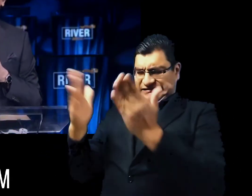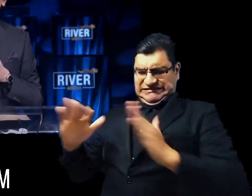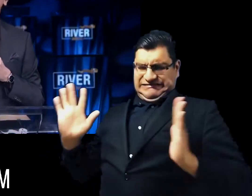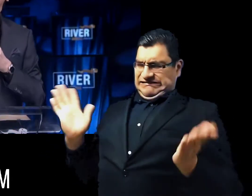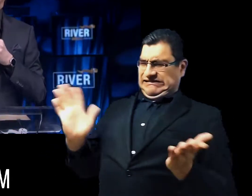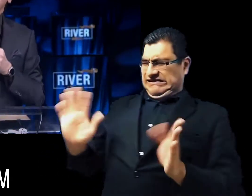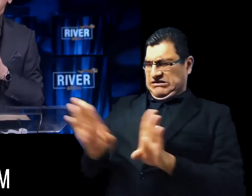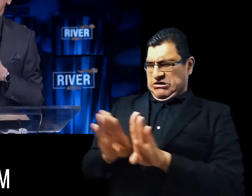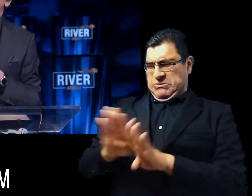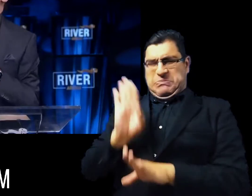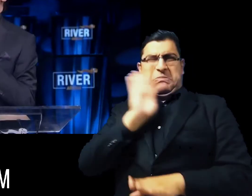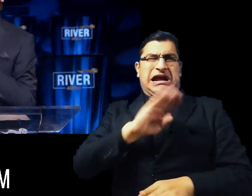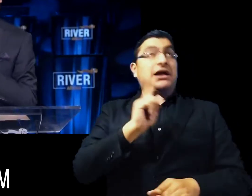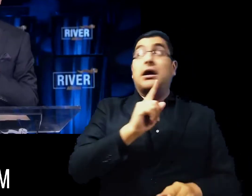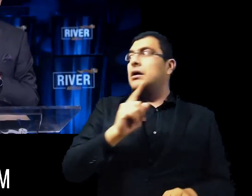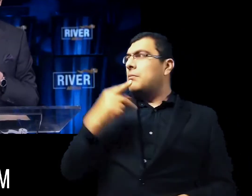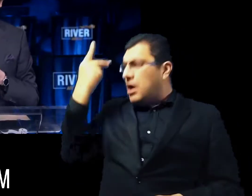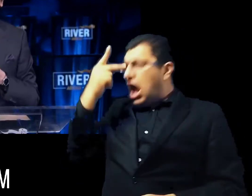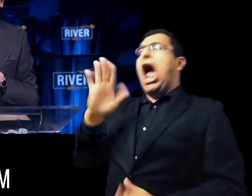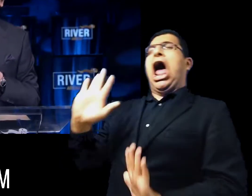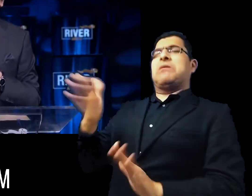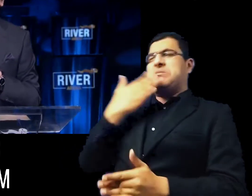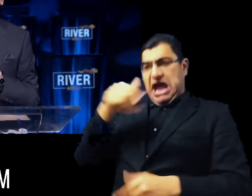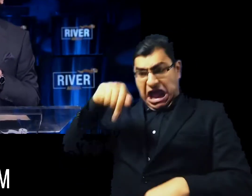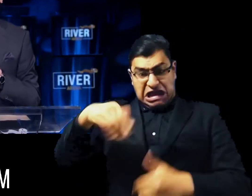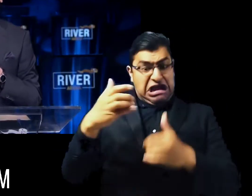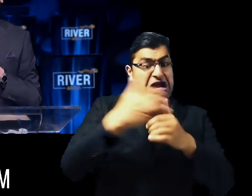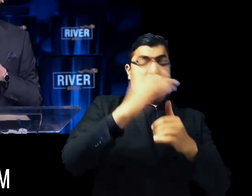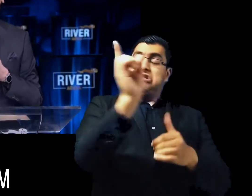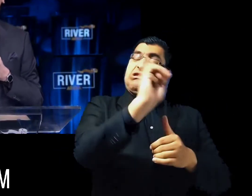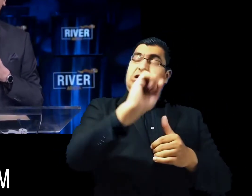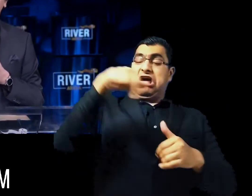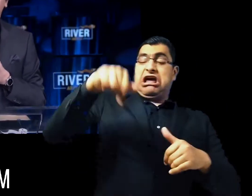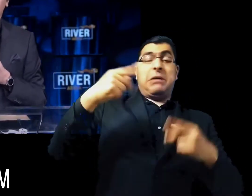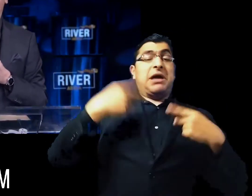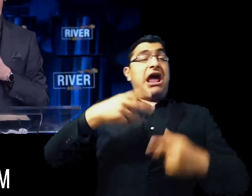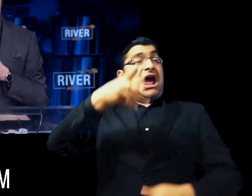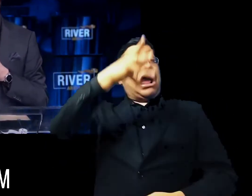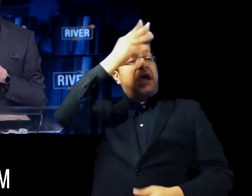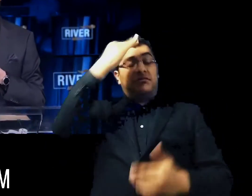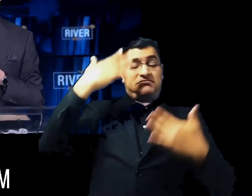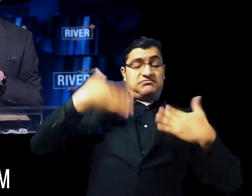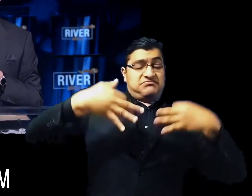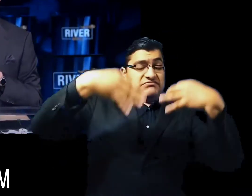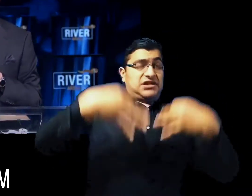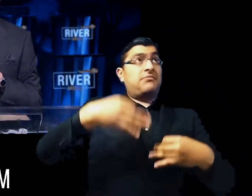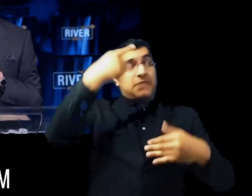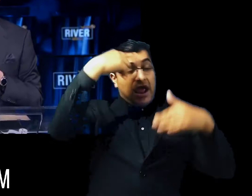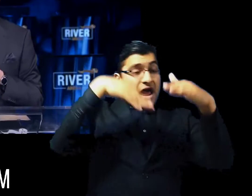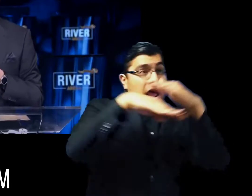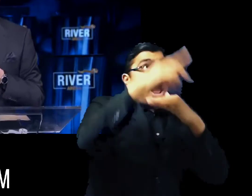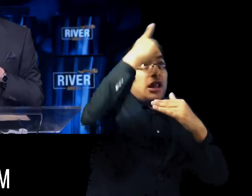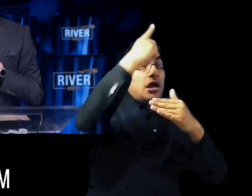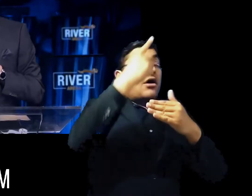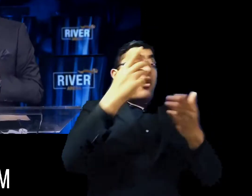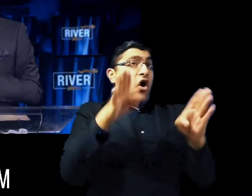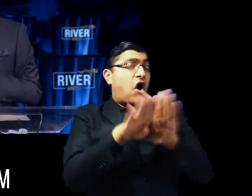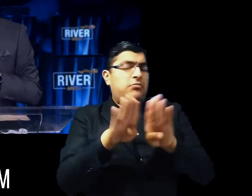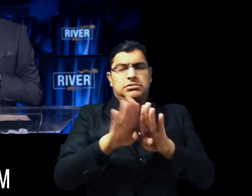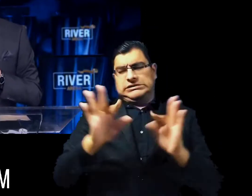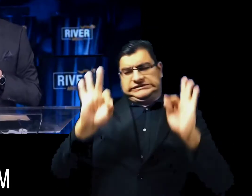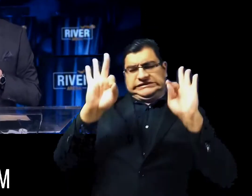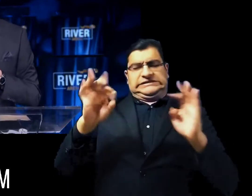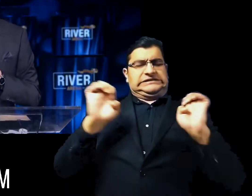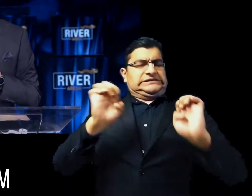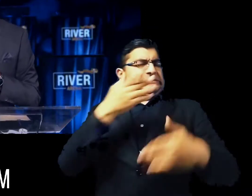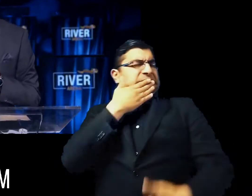el pastor le dijo, hiciste muy bien, porque esto no es un burdel. La gente tiene que aprender a vestirse si quiere entrar para adorar a Dios. Y en ese